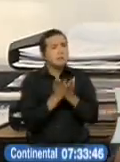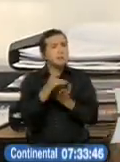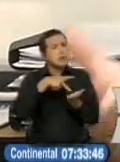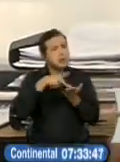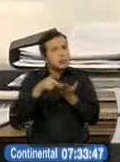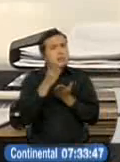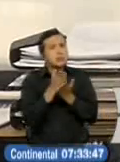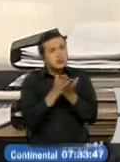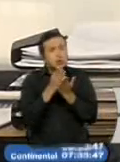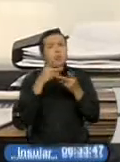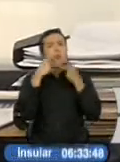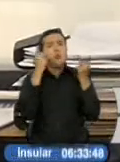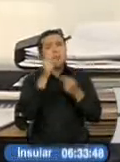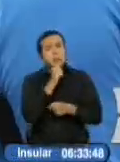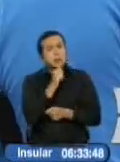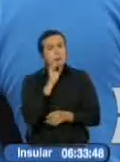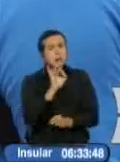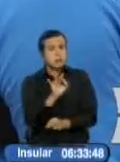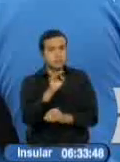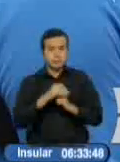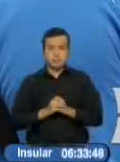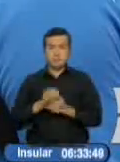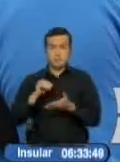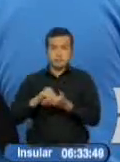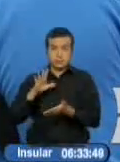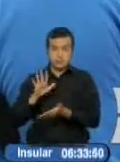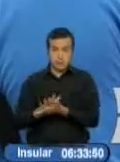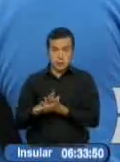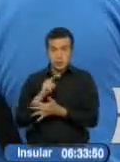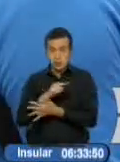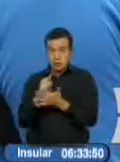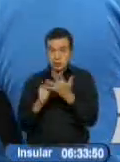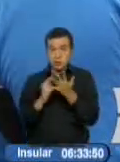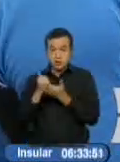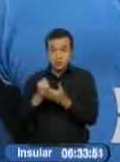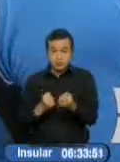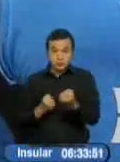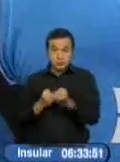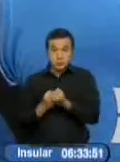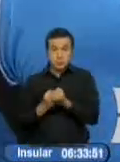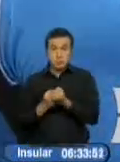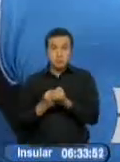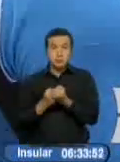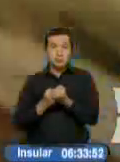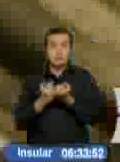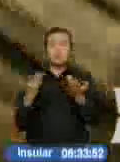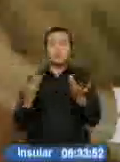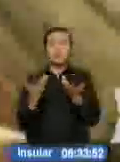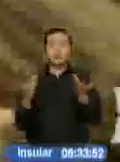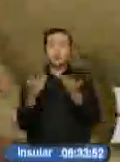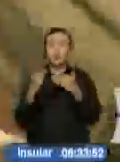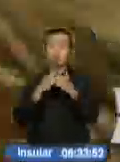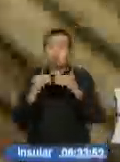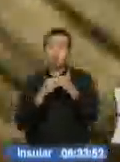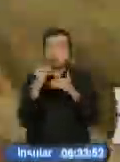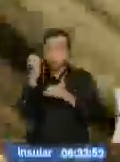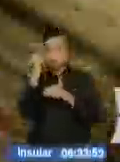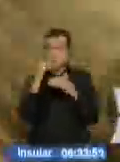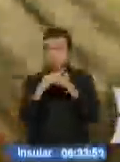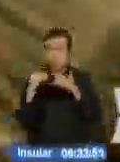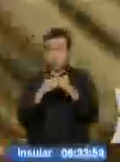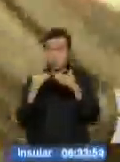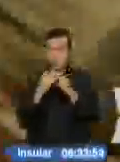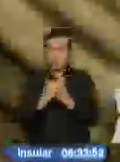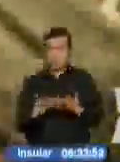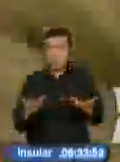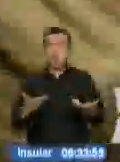públicos y privados en forma ágil y adecuada. La implementación de este método de pago ayudaría también a fortalecer la dolarización, pues el dinero que se utiliza en las